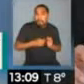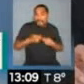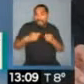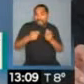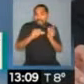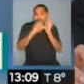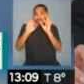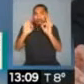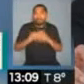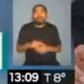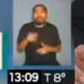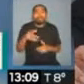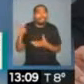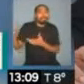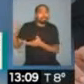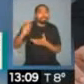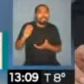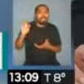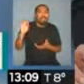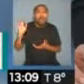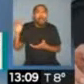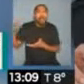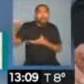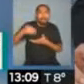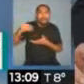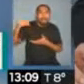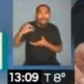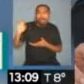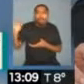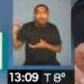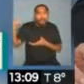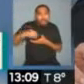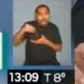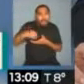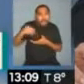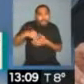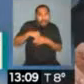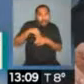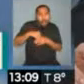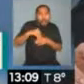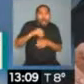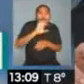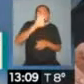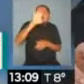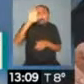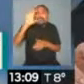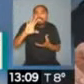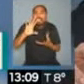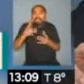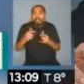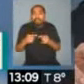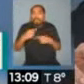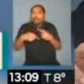más recursos para la nación, más recursos para las provincias. Claro que también es la forma de seguir